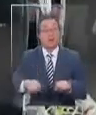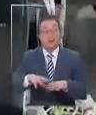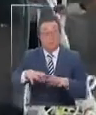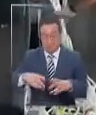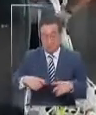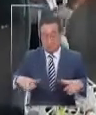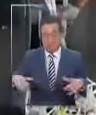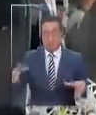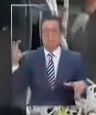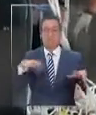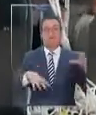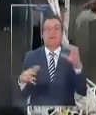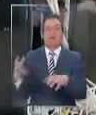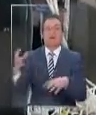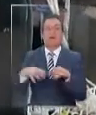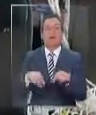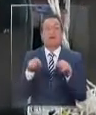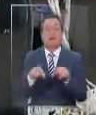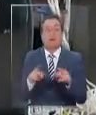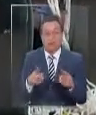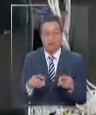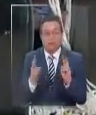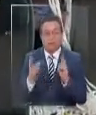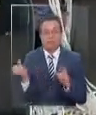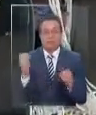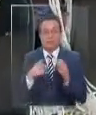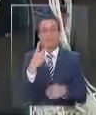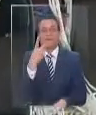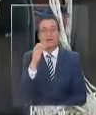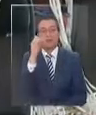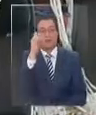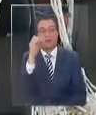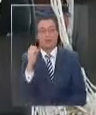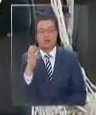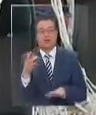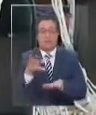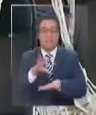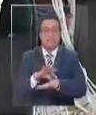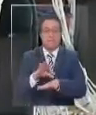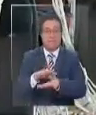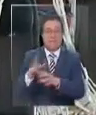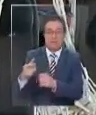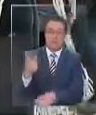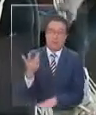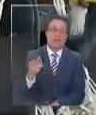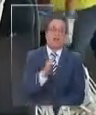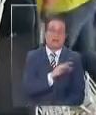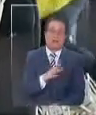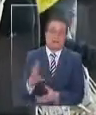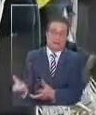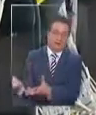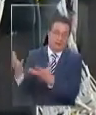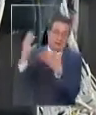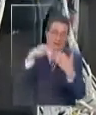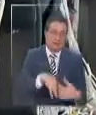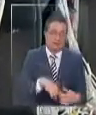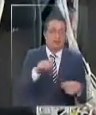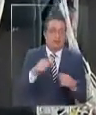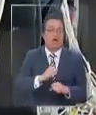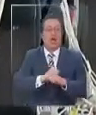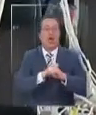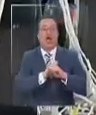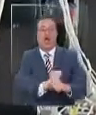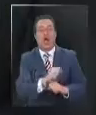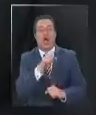mayor capacidad de carga. Esto nos permite traer cerca de 20% más de insumos médicos desde China al país para el combate de la